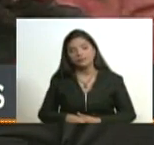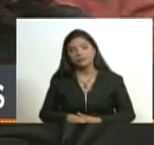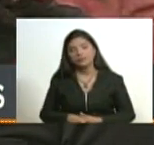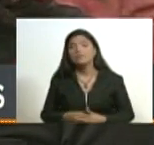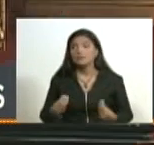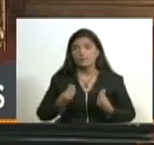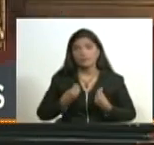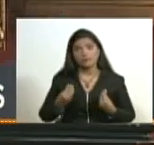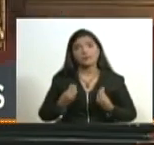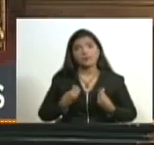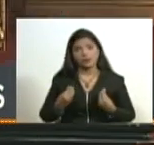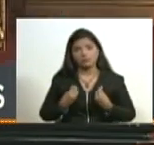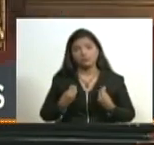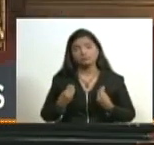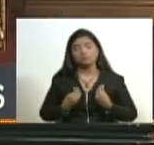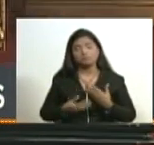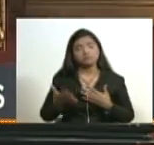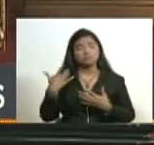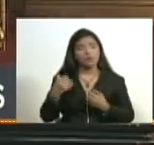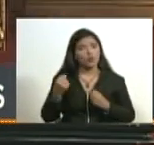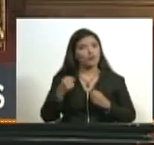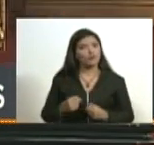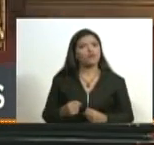Vivimos una primera y gran ola.